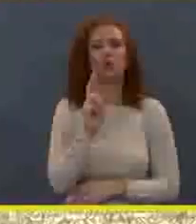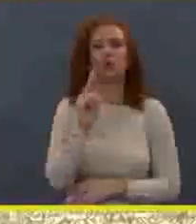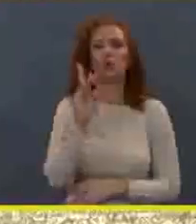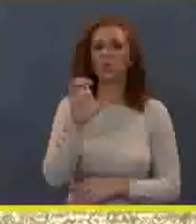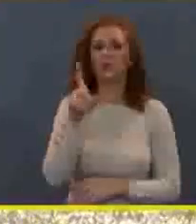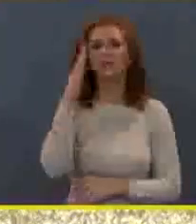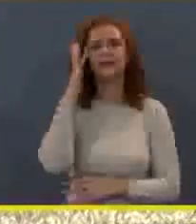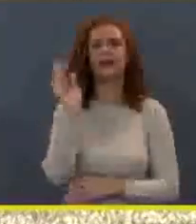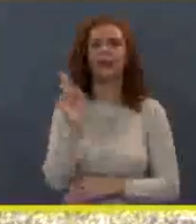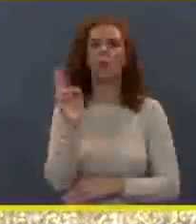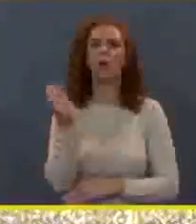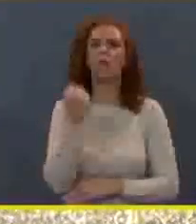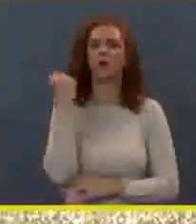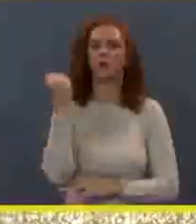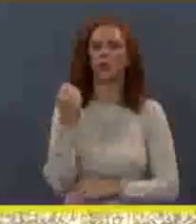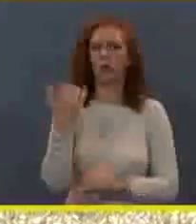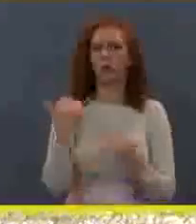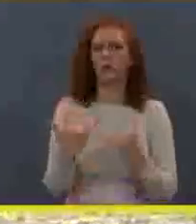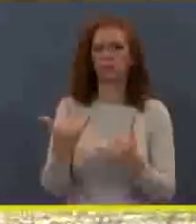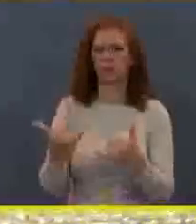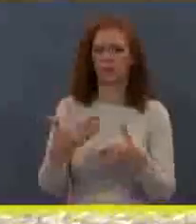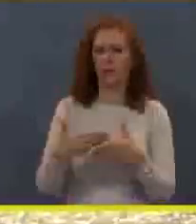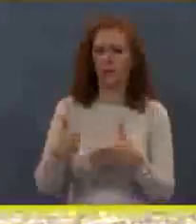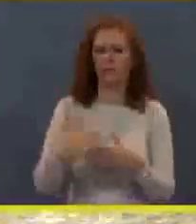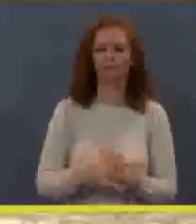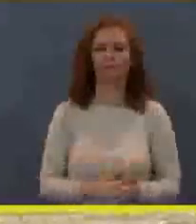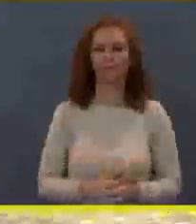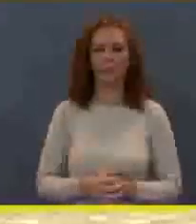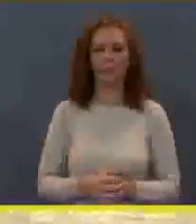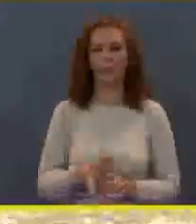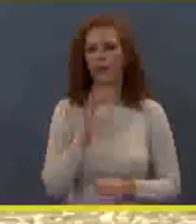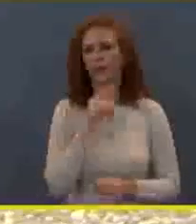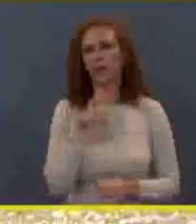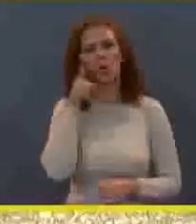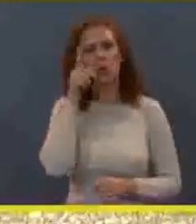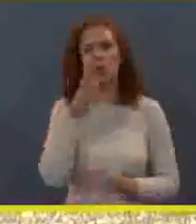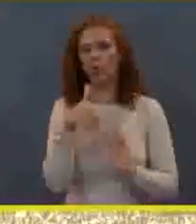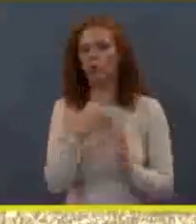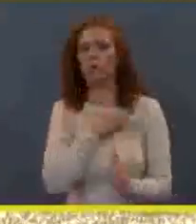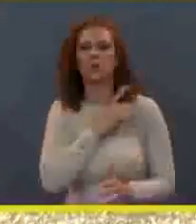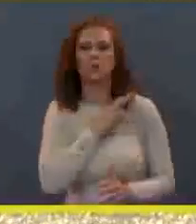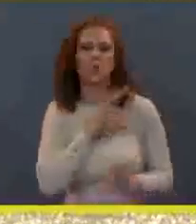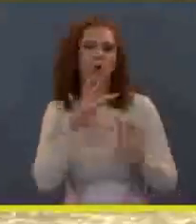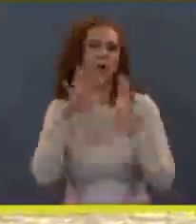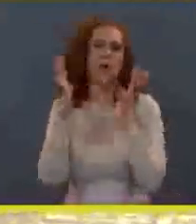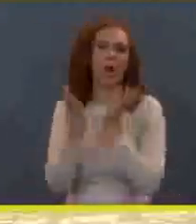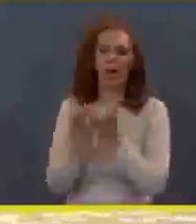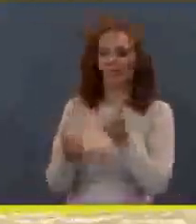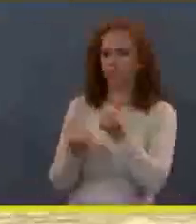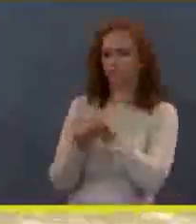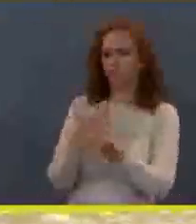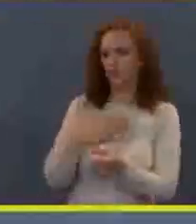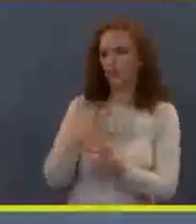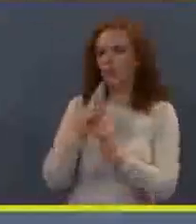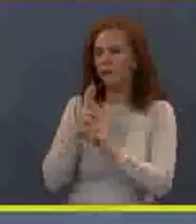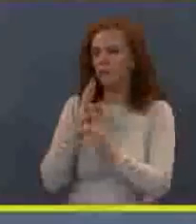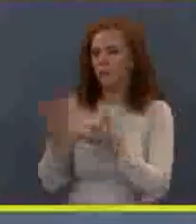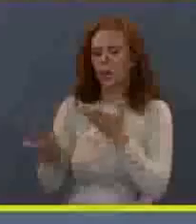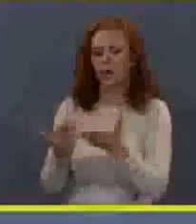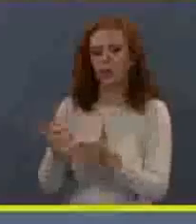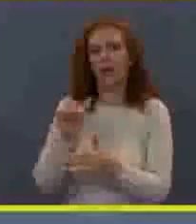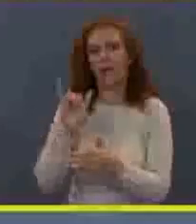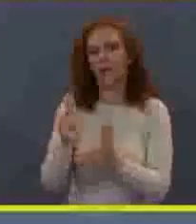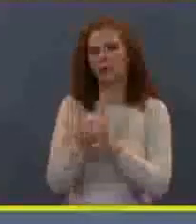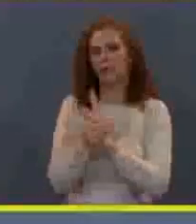consciente de la urgencia de victorias en el presente certamen. Y evidentemente todos los entrenadores del mundo están sujetos a sus resultados. Eso